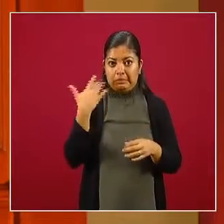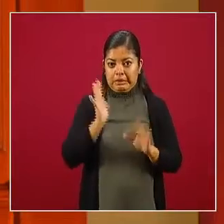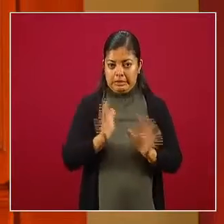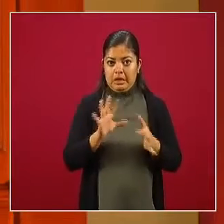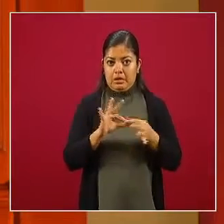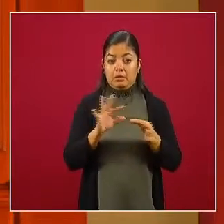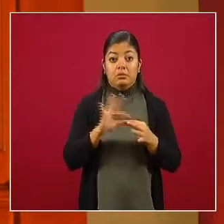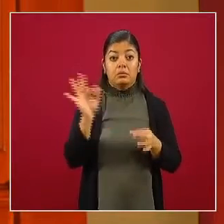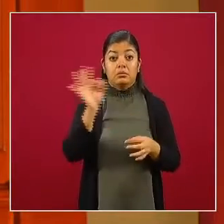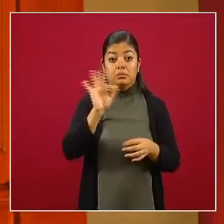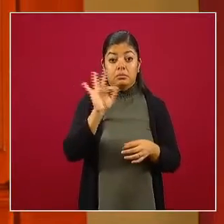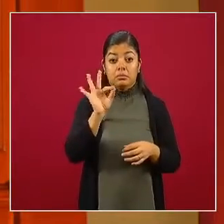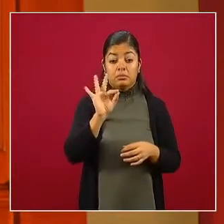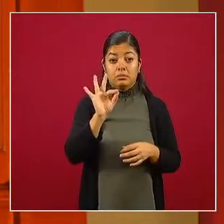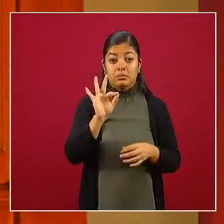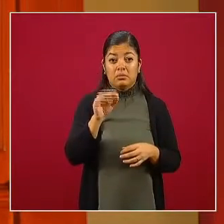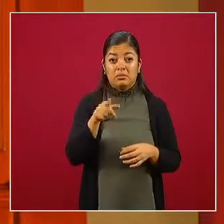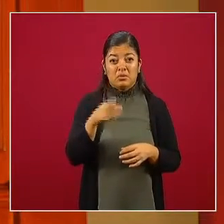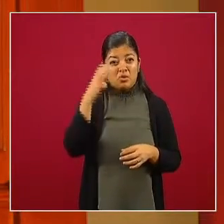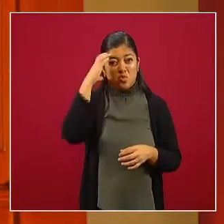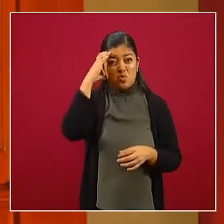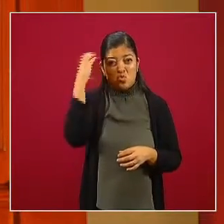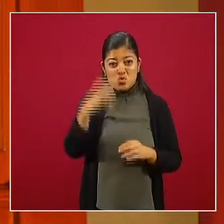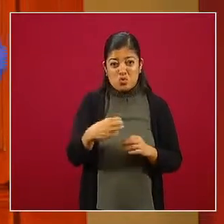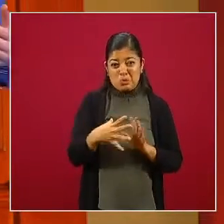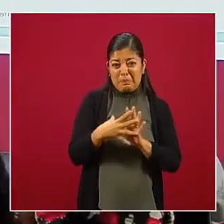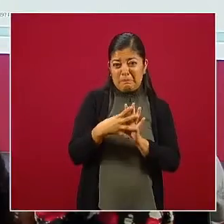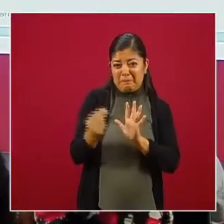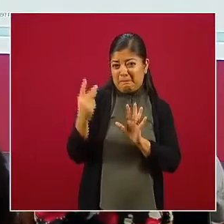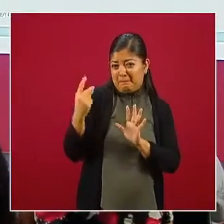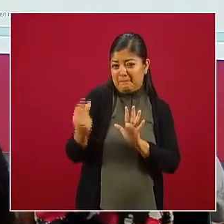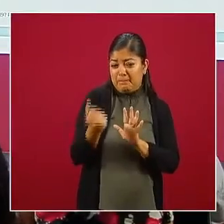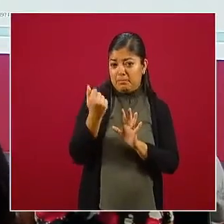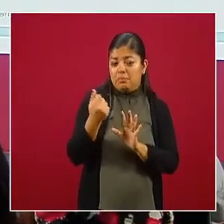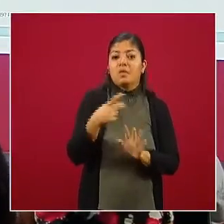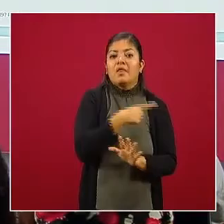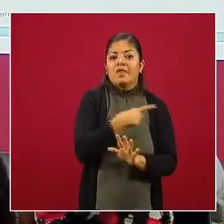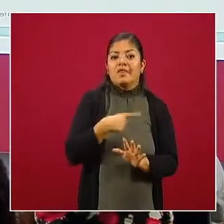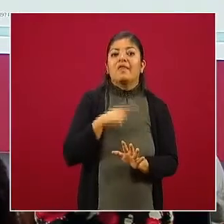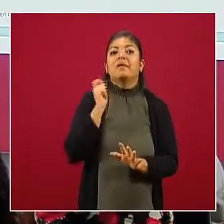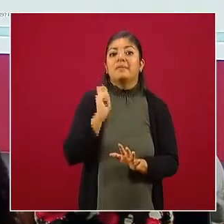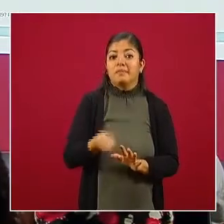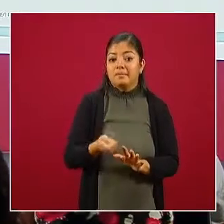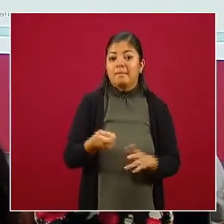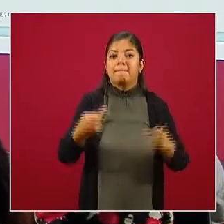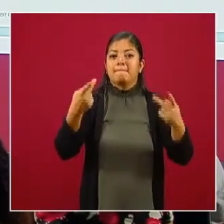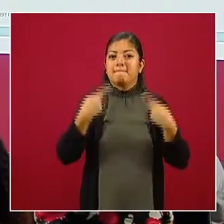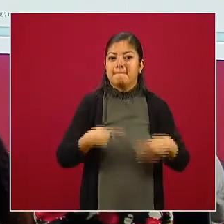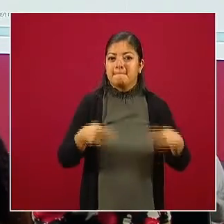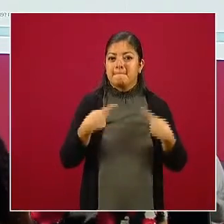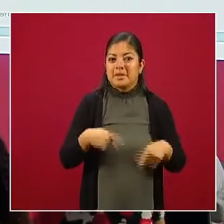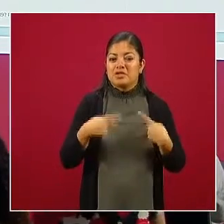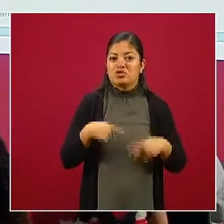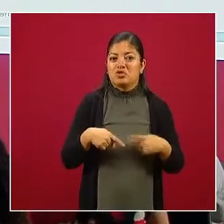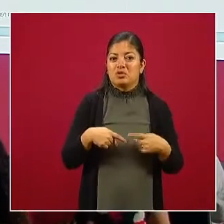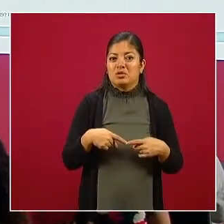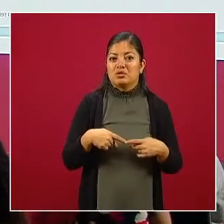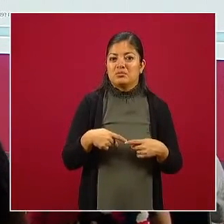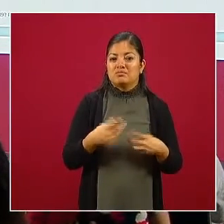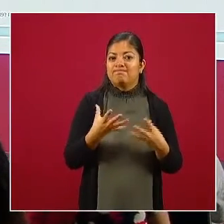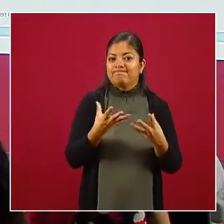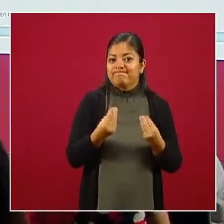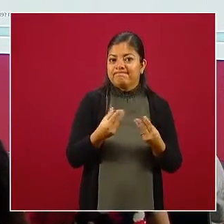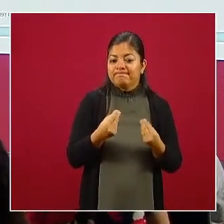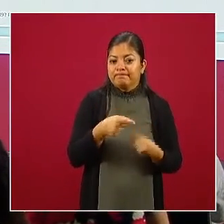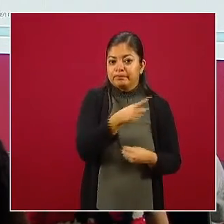Entre más contagiante sea la enfermedad, más grande necesita ser el porcentaje de personas que